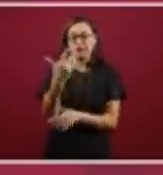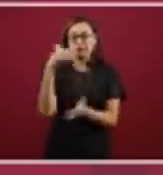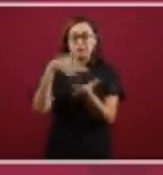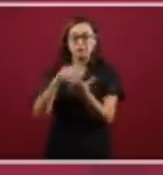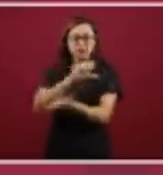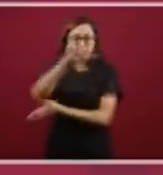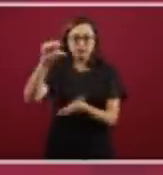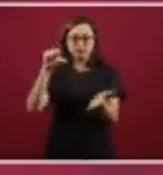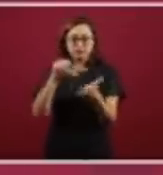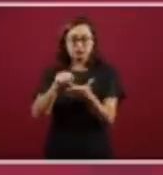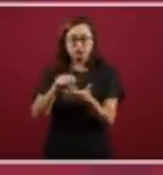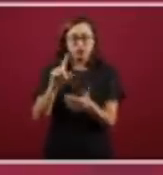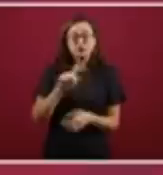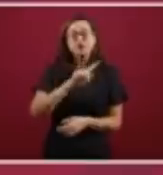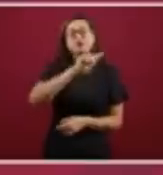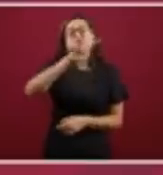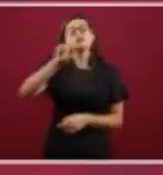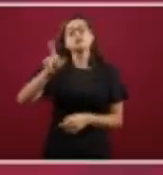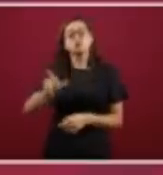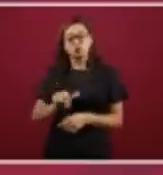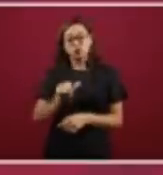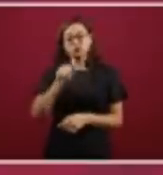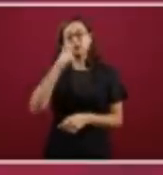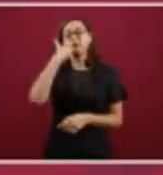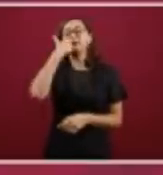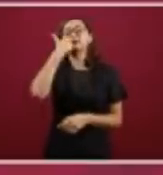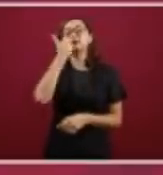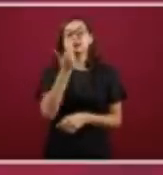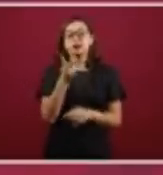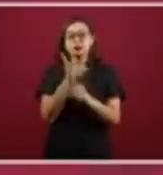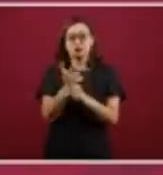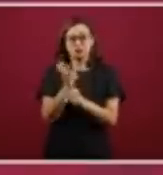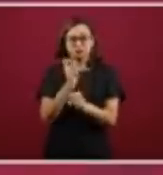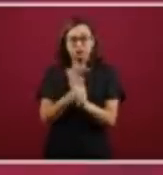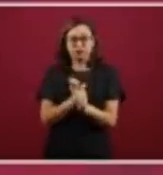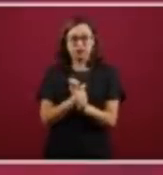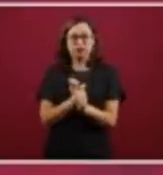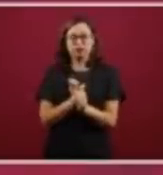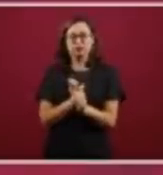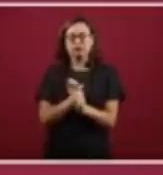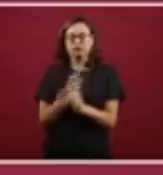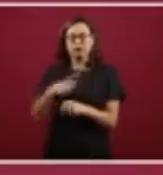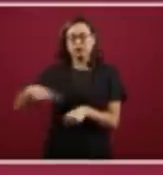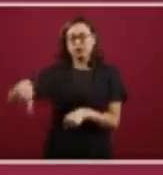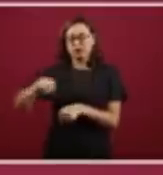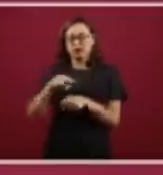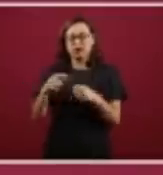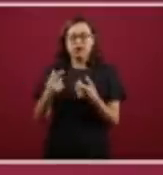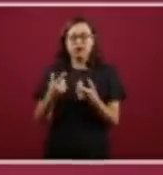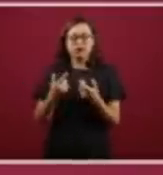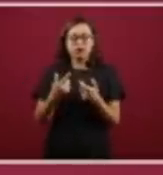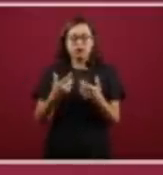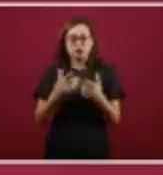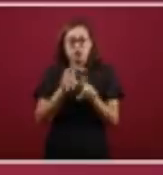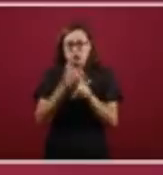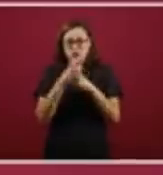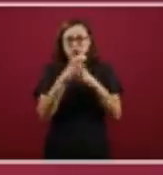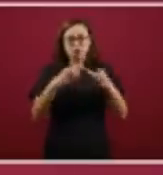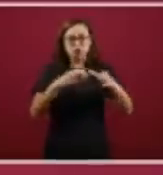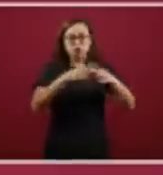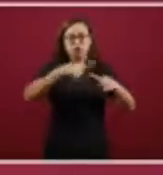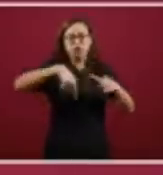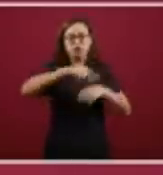Posteriormente, quiero invitar al equipo que está trabajando en la creación del Banco de Bienestar y